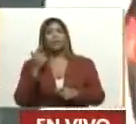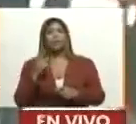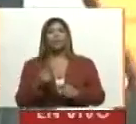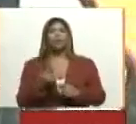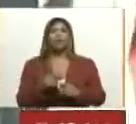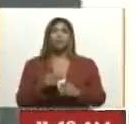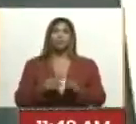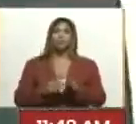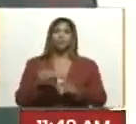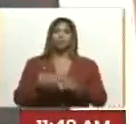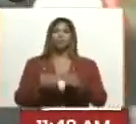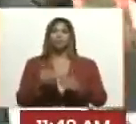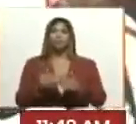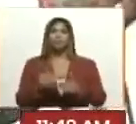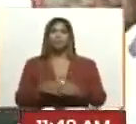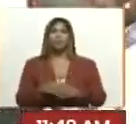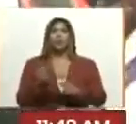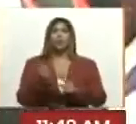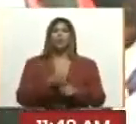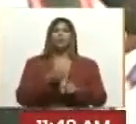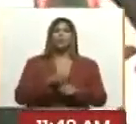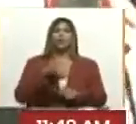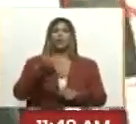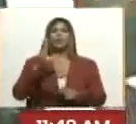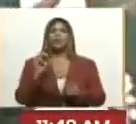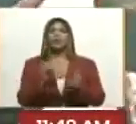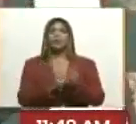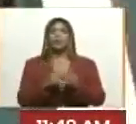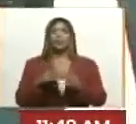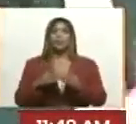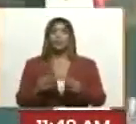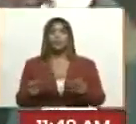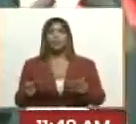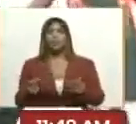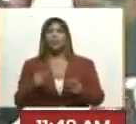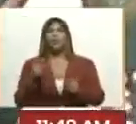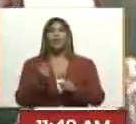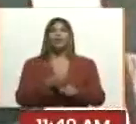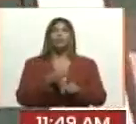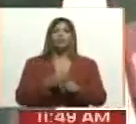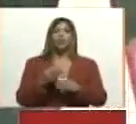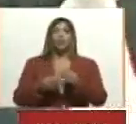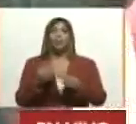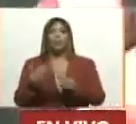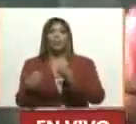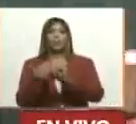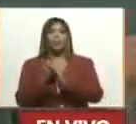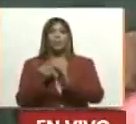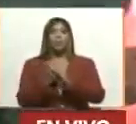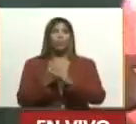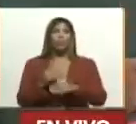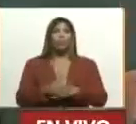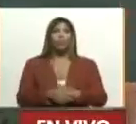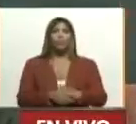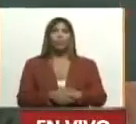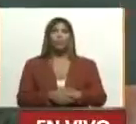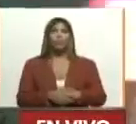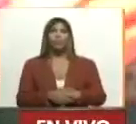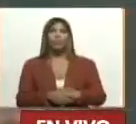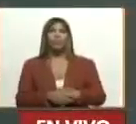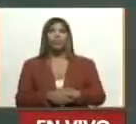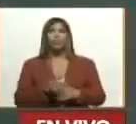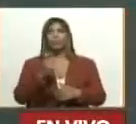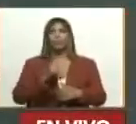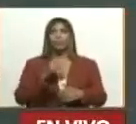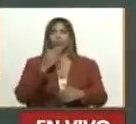uno. No se lucha por 30.000 desaparecidos. Se lucha por recuperar la memoria de el Negrito Avellaneda,